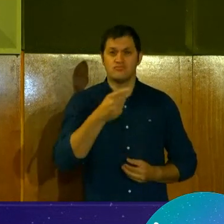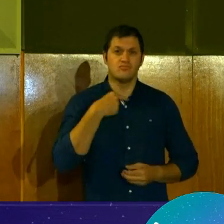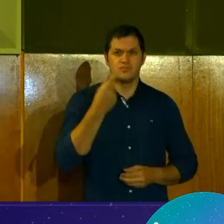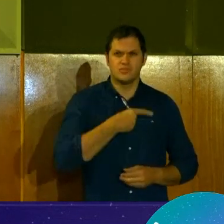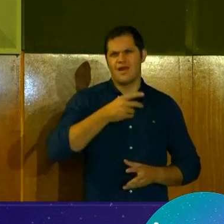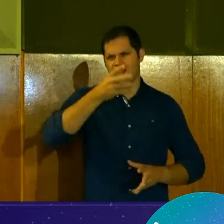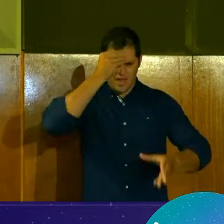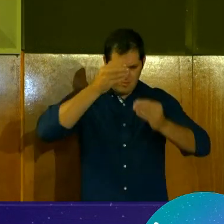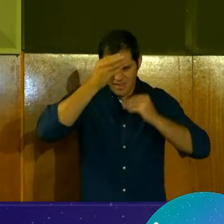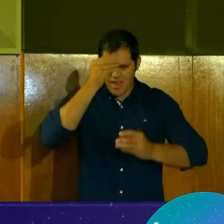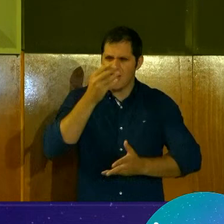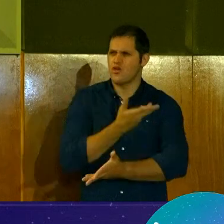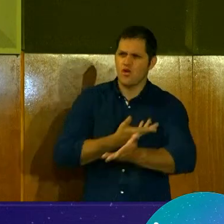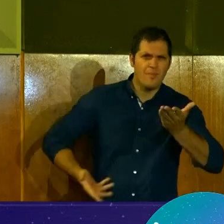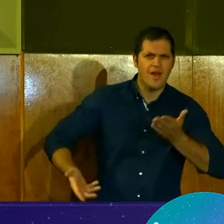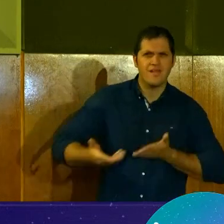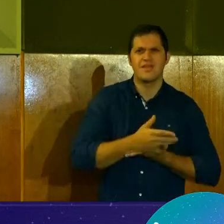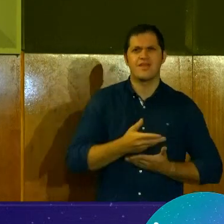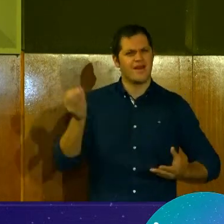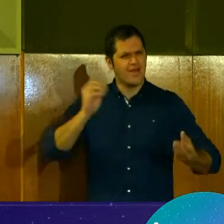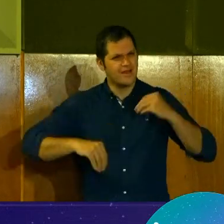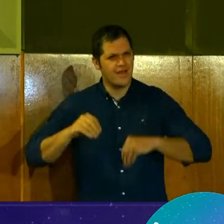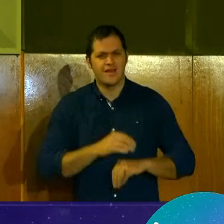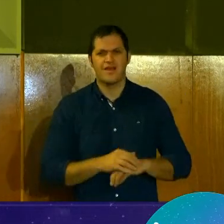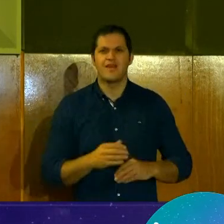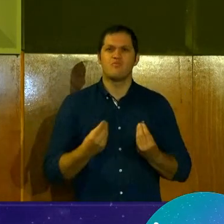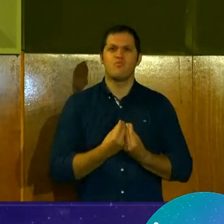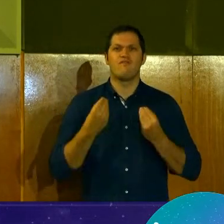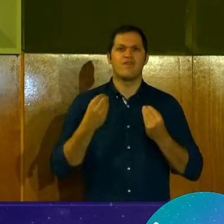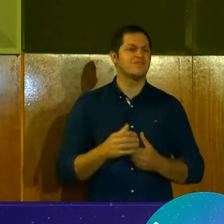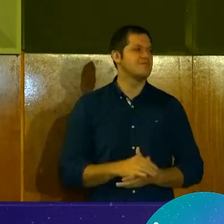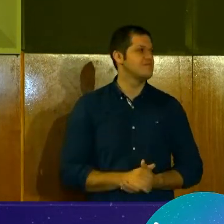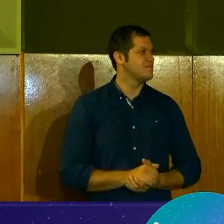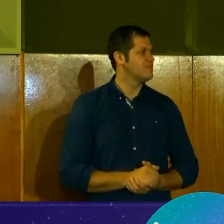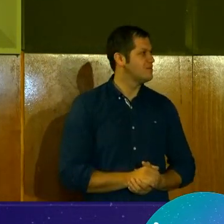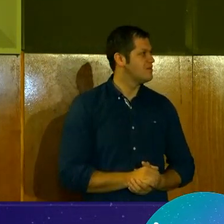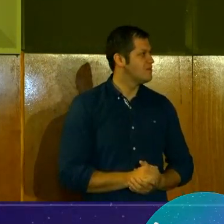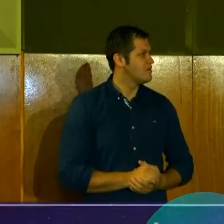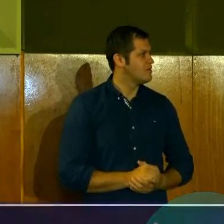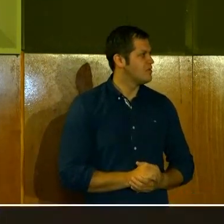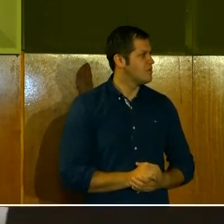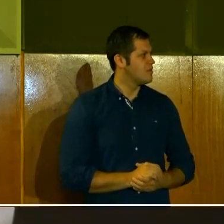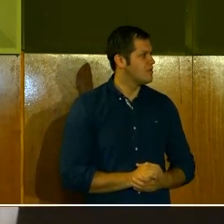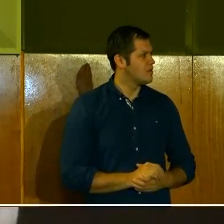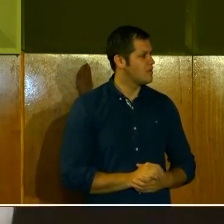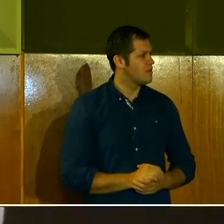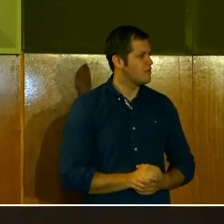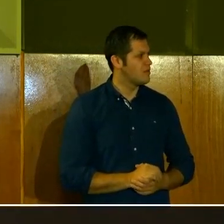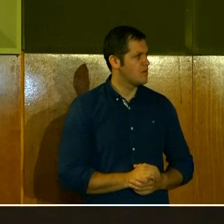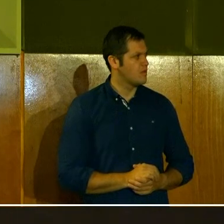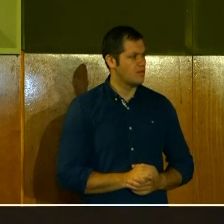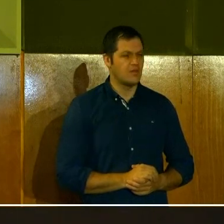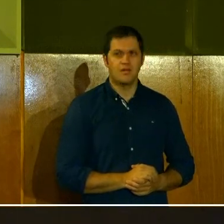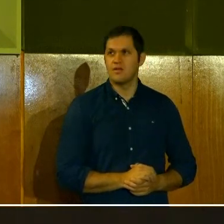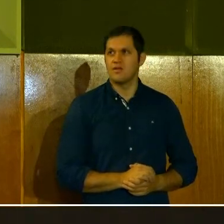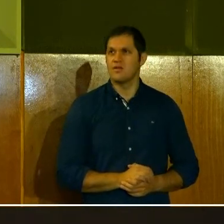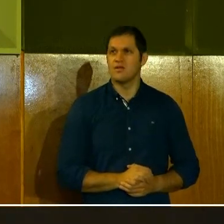jaja hay que hay que aprovechar los espacios este es un espacio maravilloso que tienen para